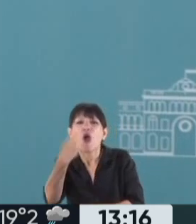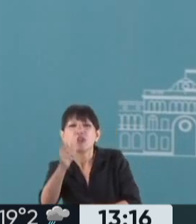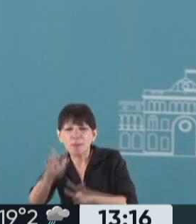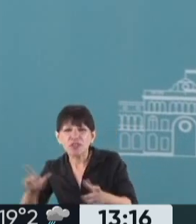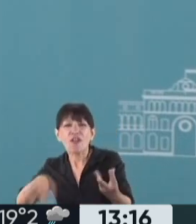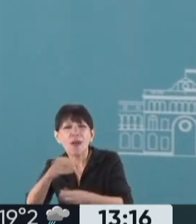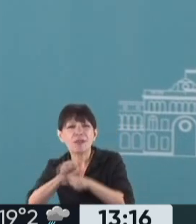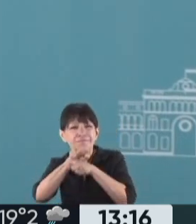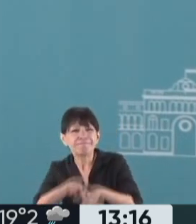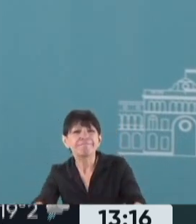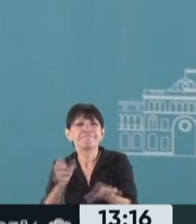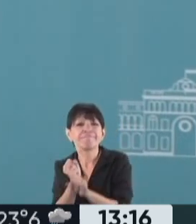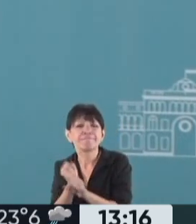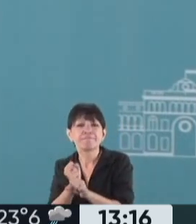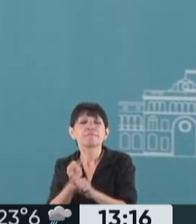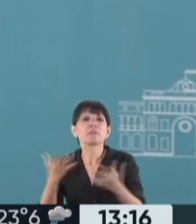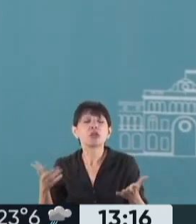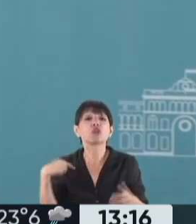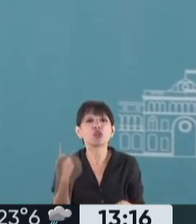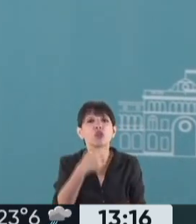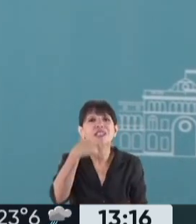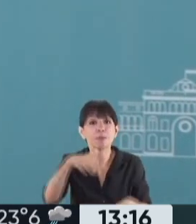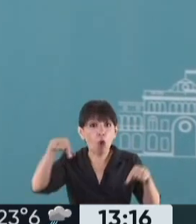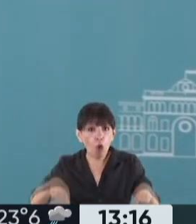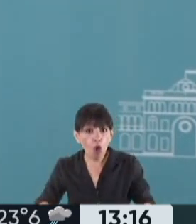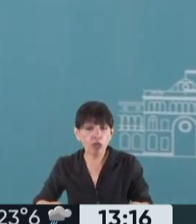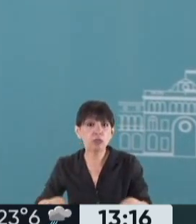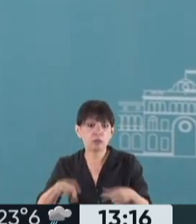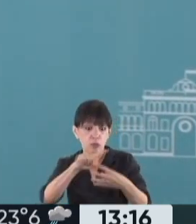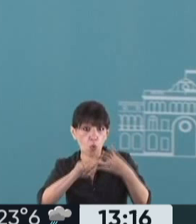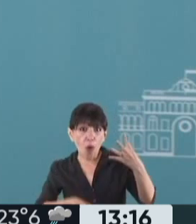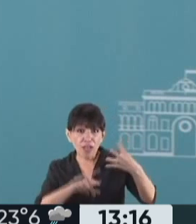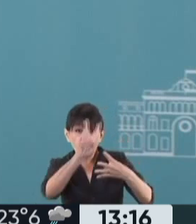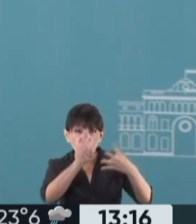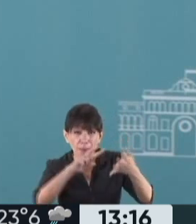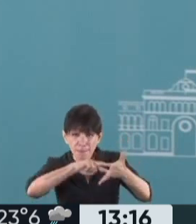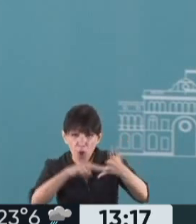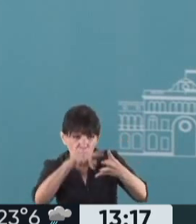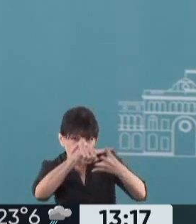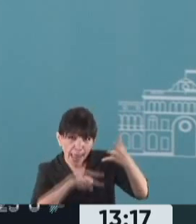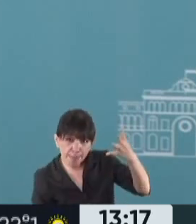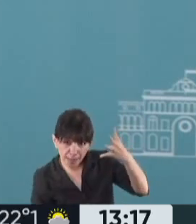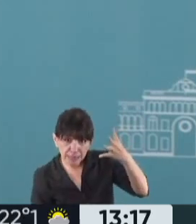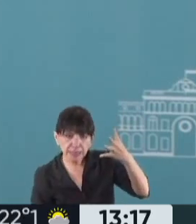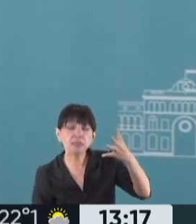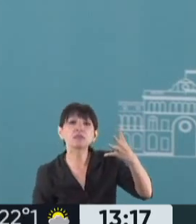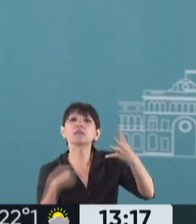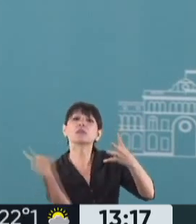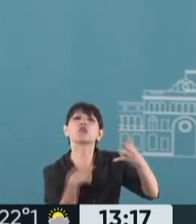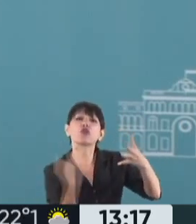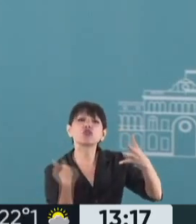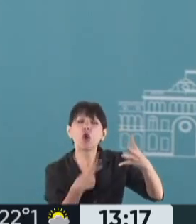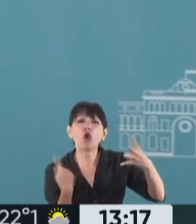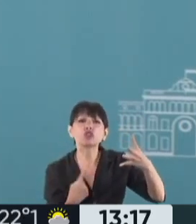entendemos que hoy, en este momento, si nosotros decimos que en el marco de estas 4 crisis concatenantes no tenemos